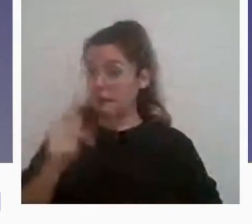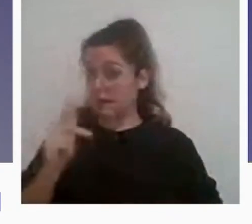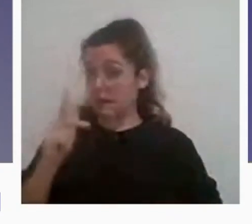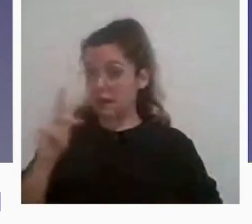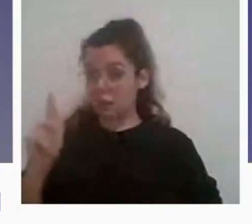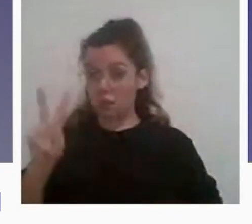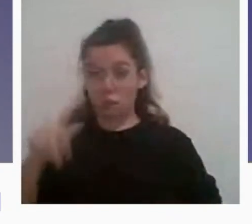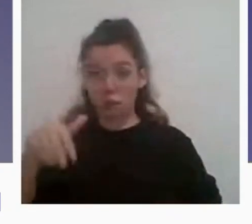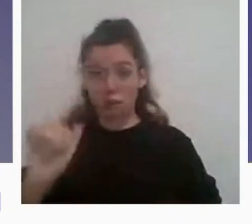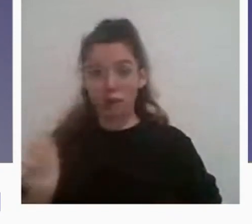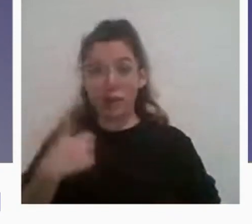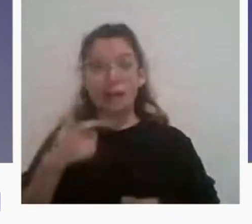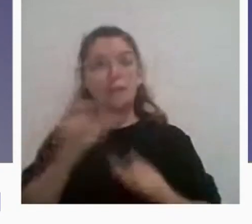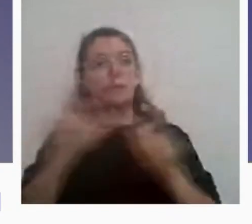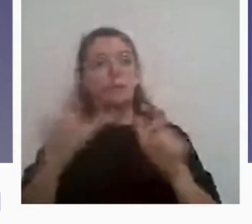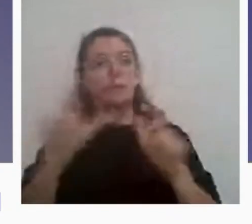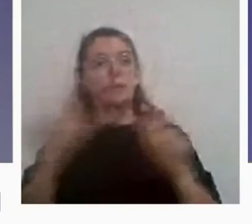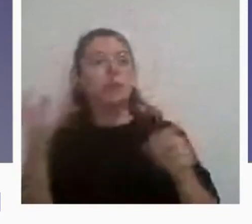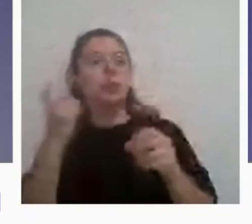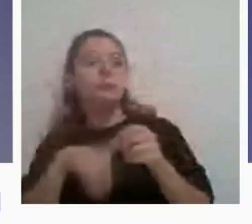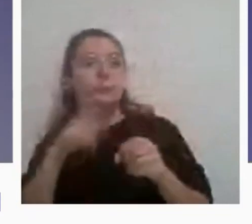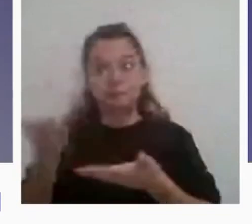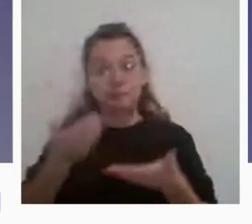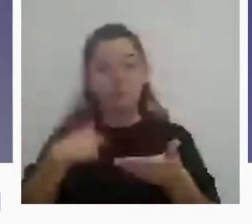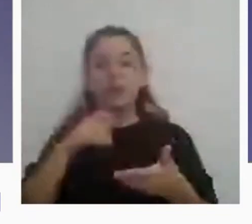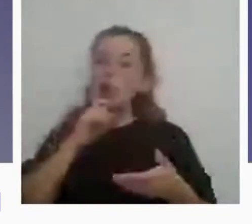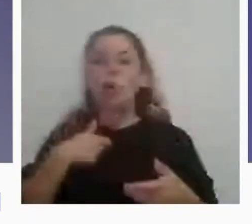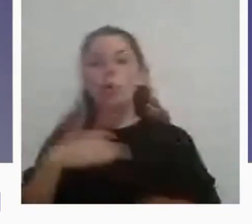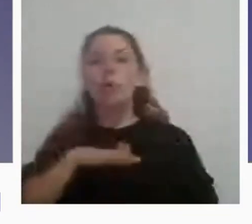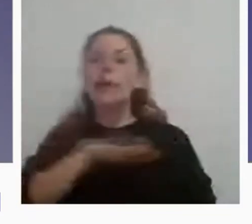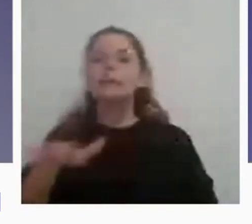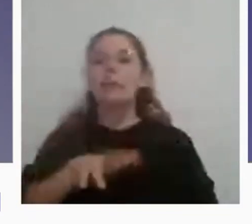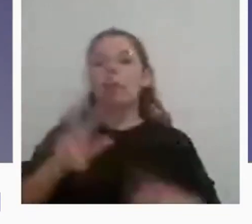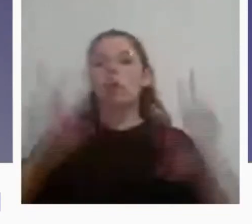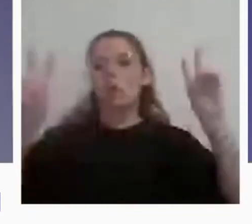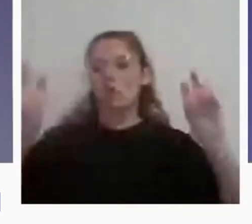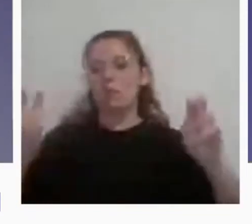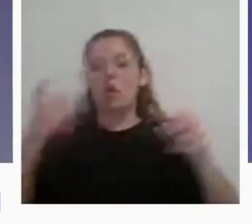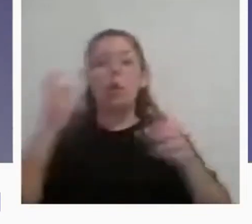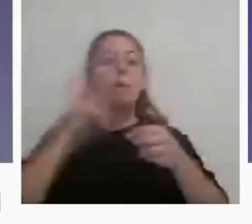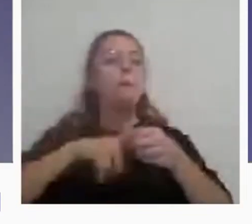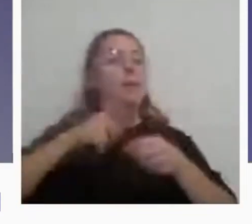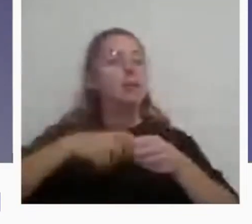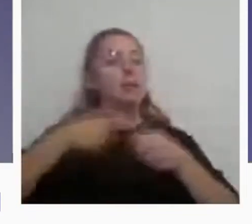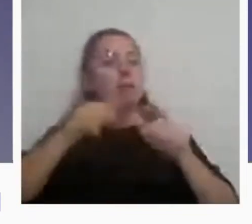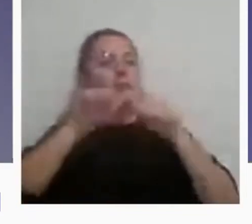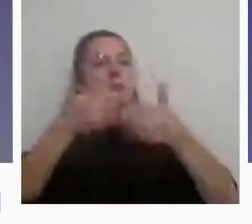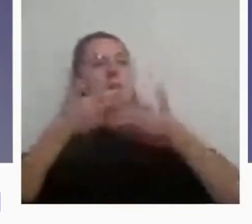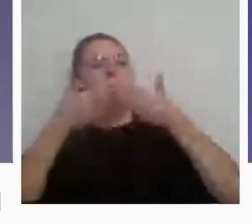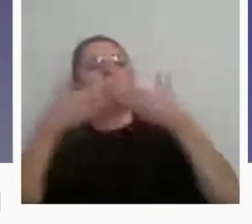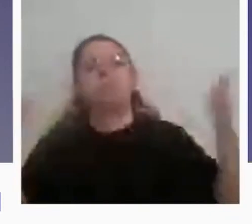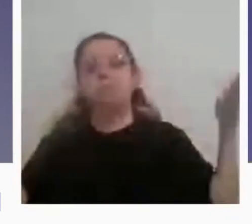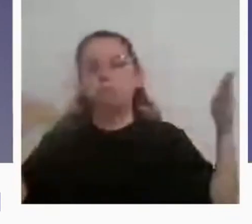a la ciudadanía, ha sido un espacio nuevo, algo donde involucrarse, donde participar de manera abierta, donde añadir valor,